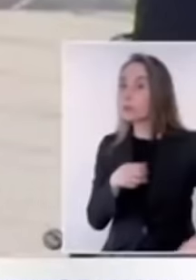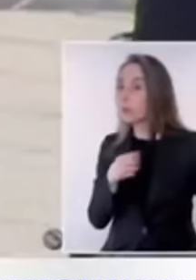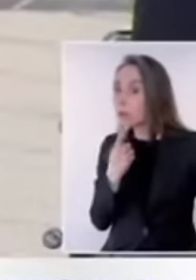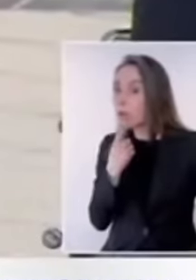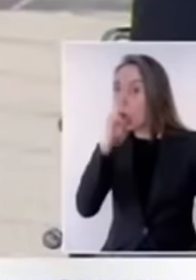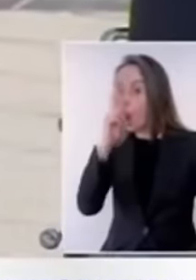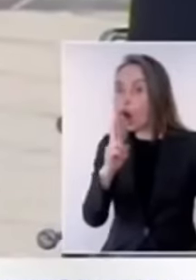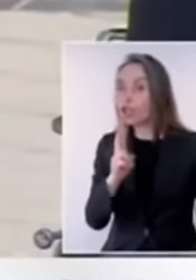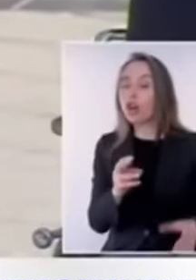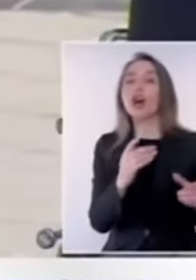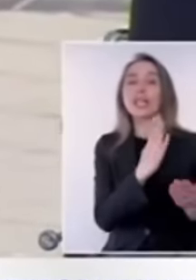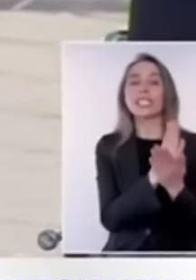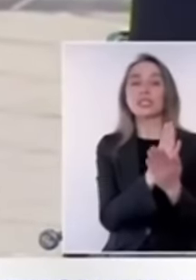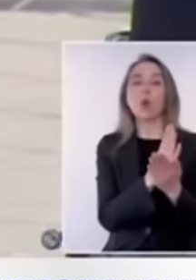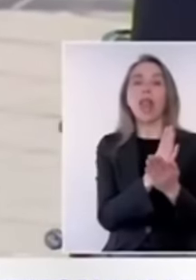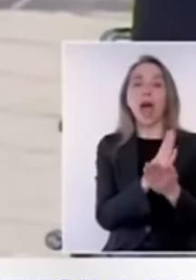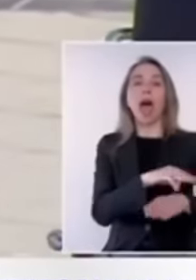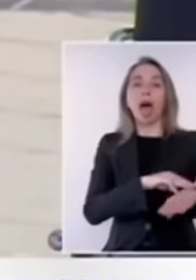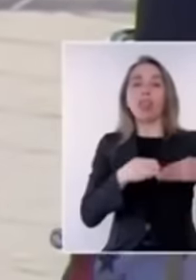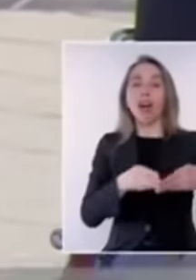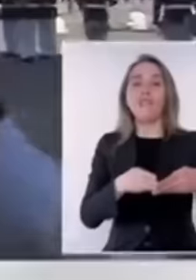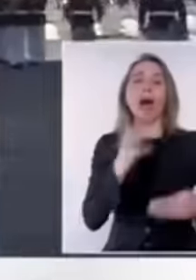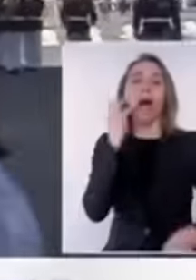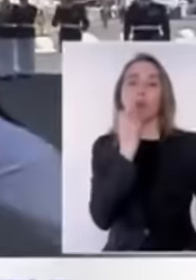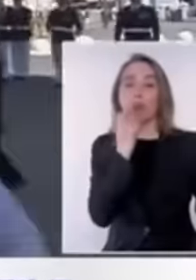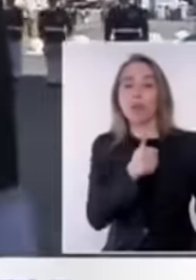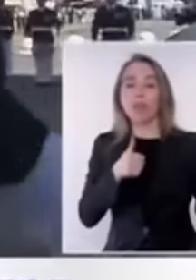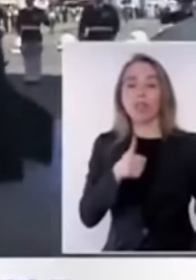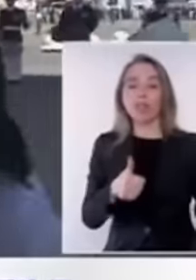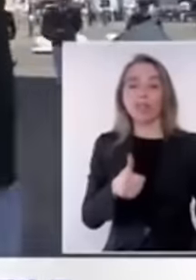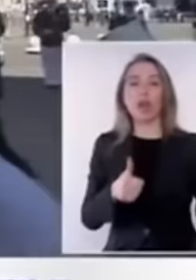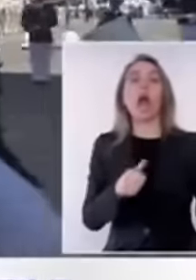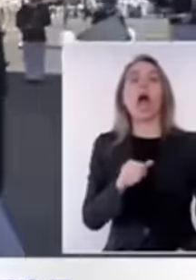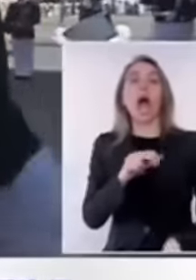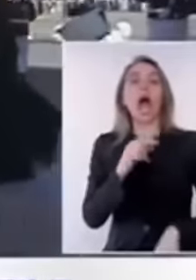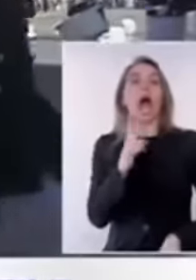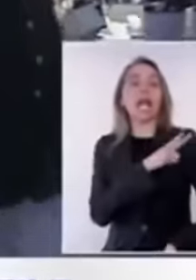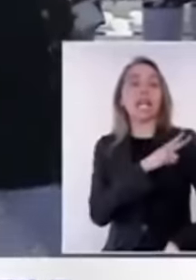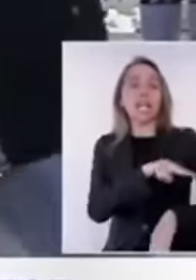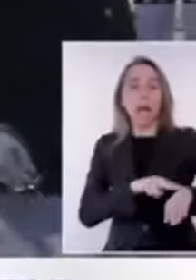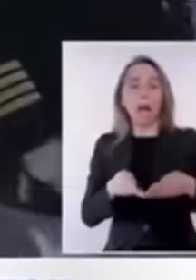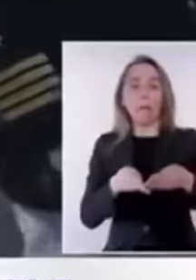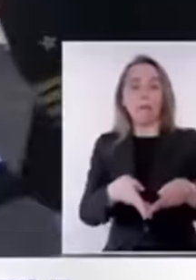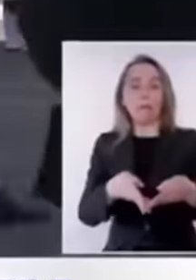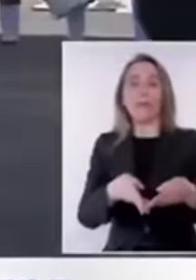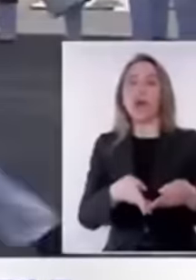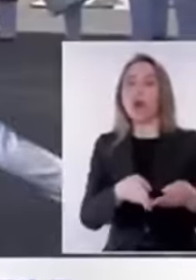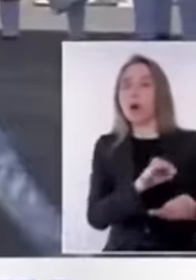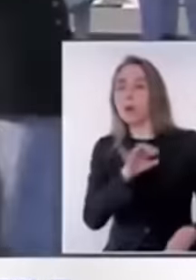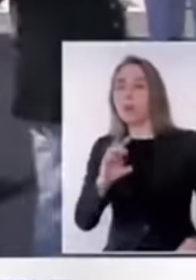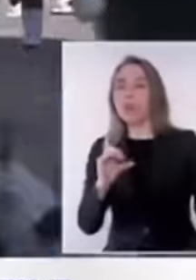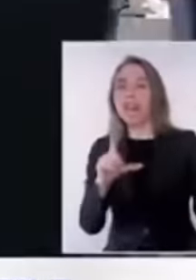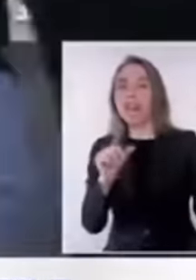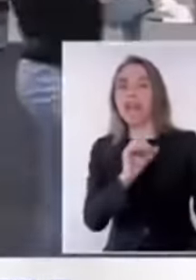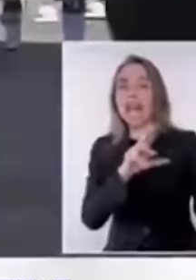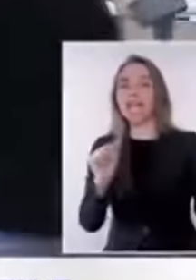Ah, mucha elegancia, amigo. Arturo Prat, al mando de su director, capitán de navío Gonzalo Tapin de la carrera, seguido